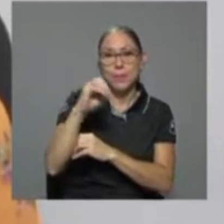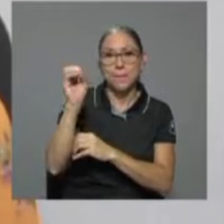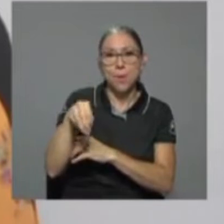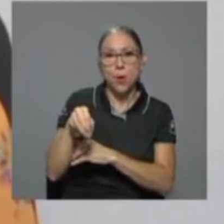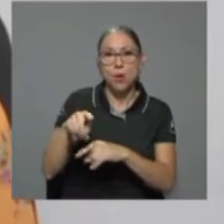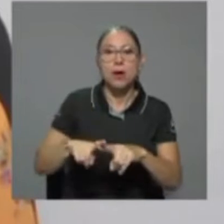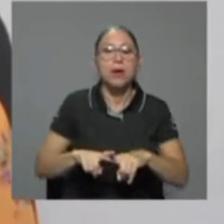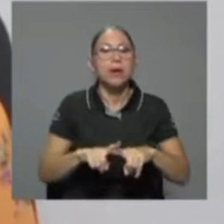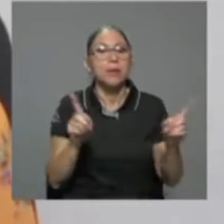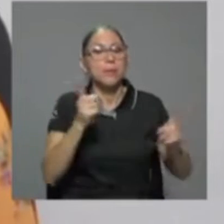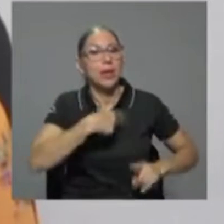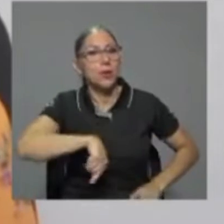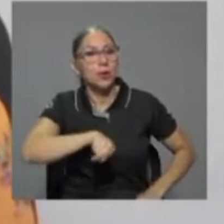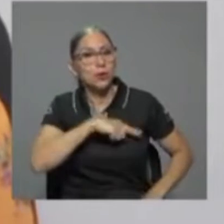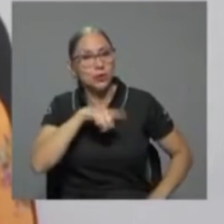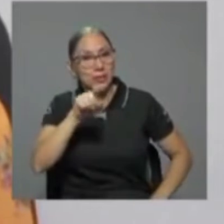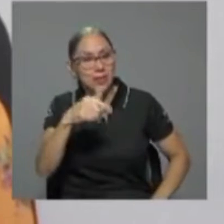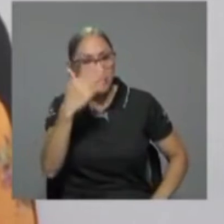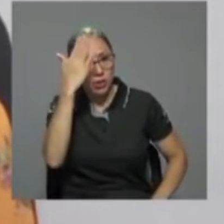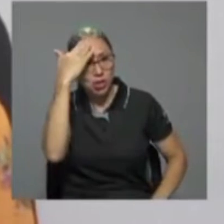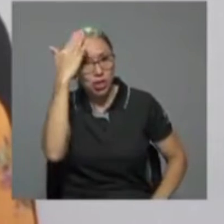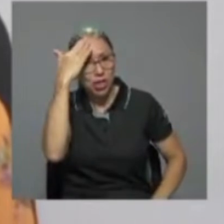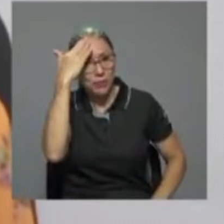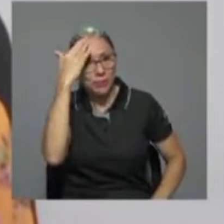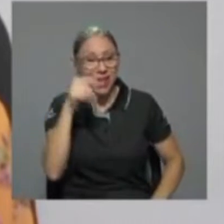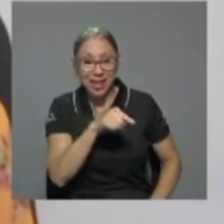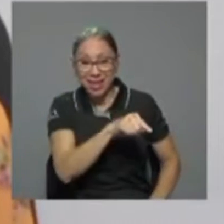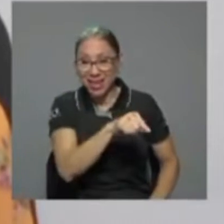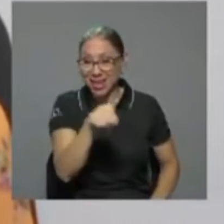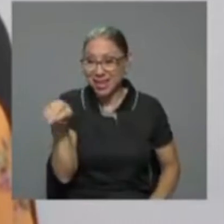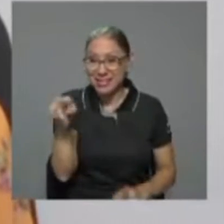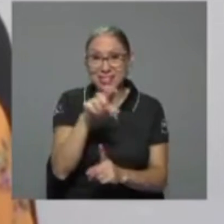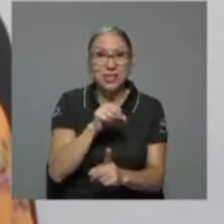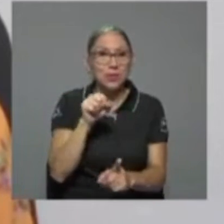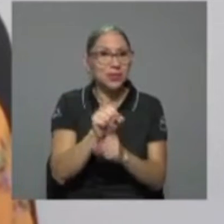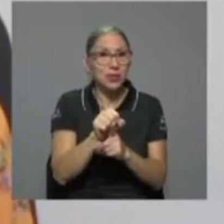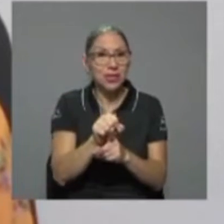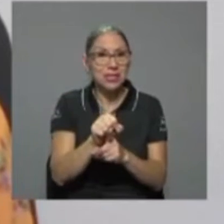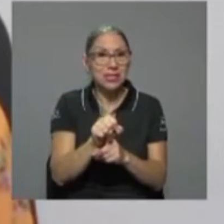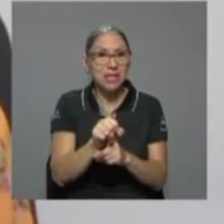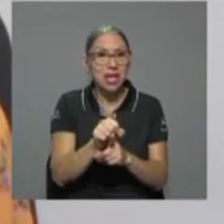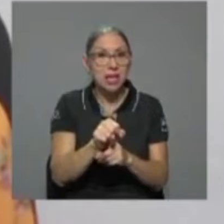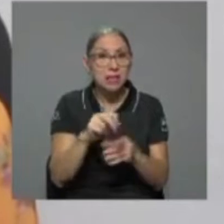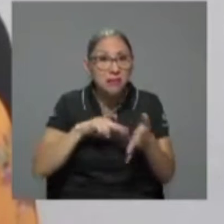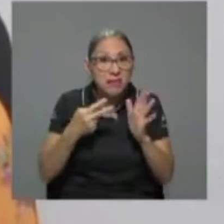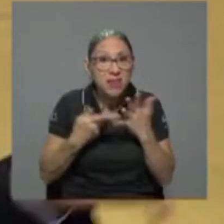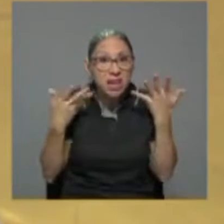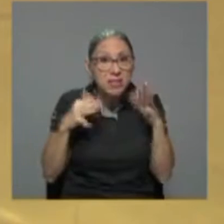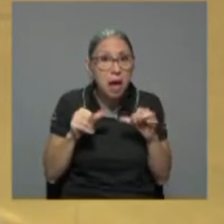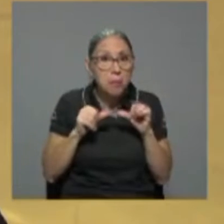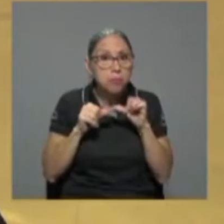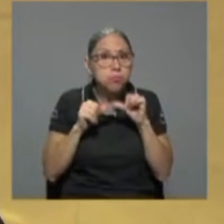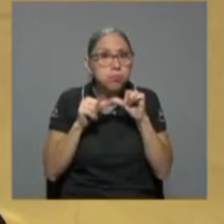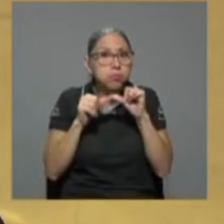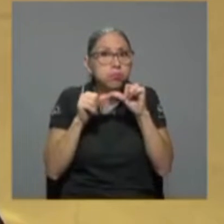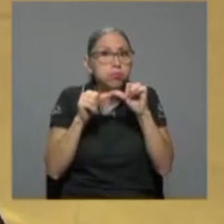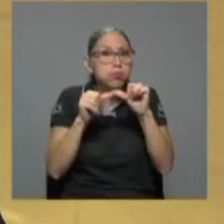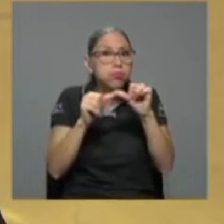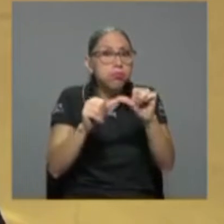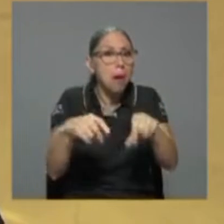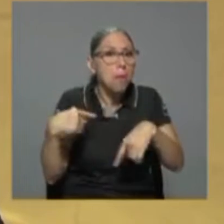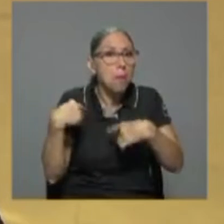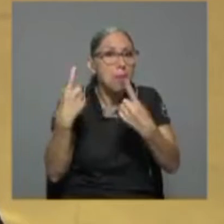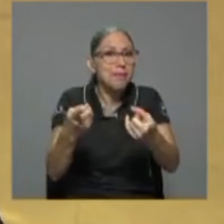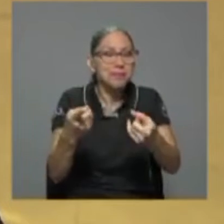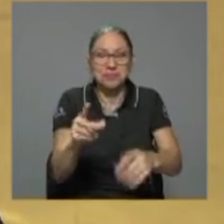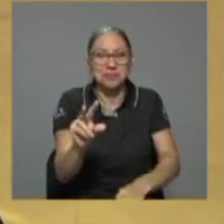Pero tenemos que tener presente que no, estos efectos no son necesariamente permanentes. Entonces, tenemos